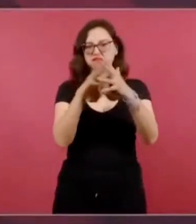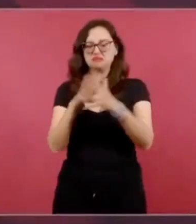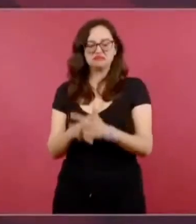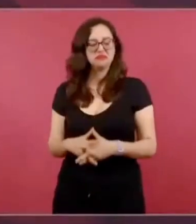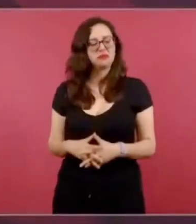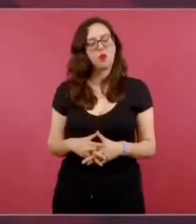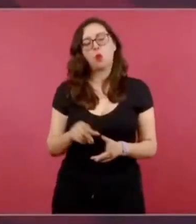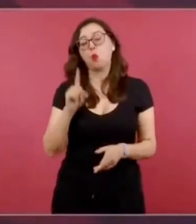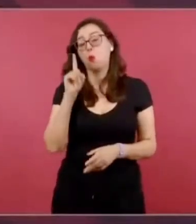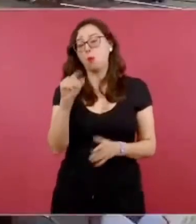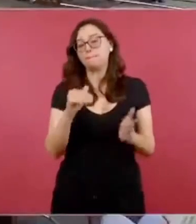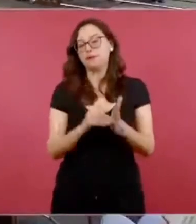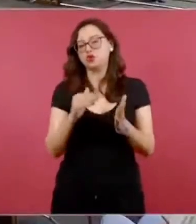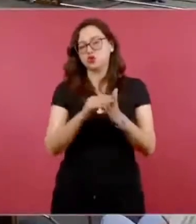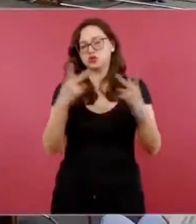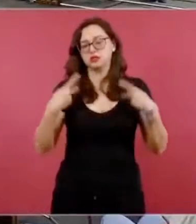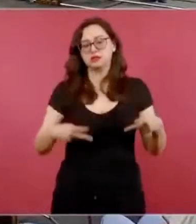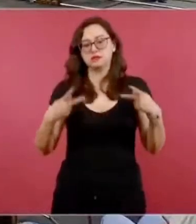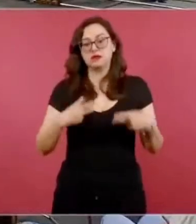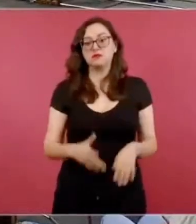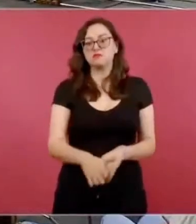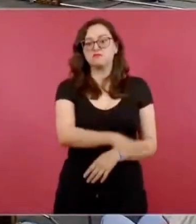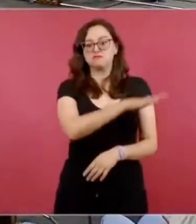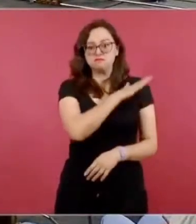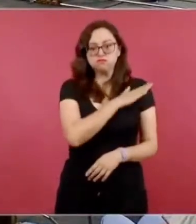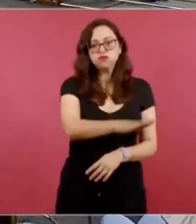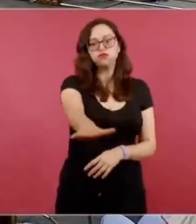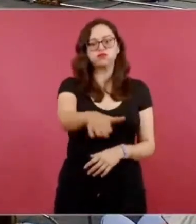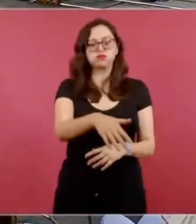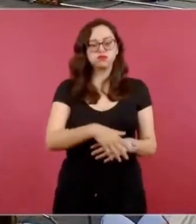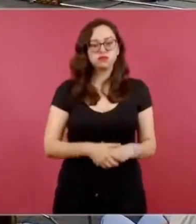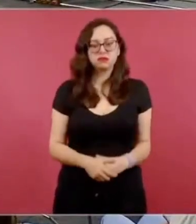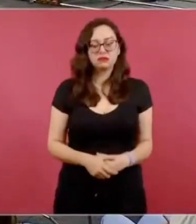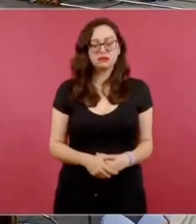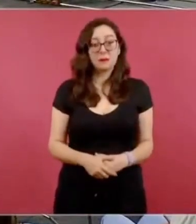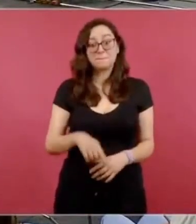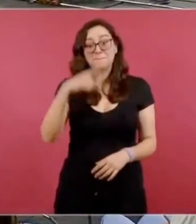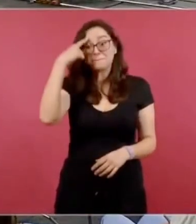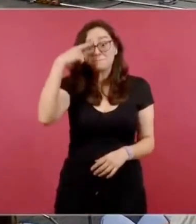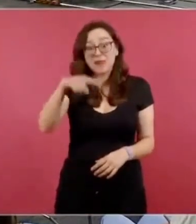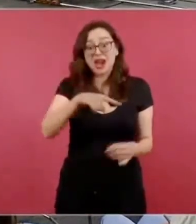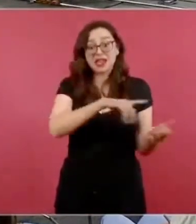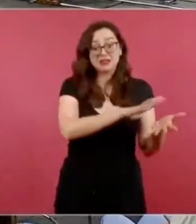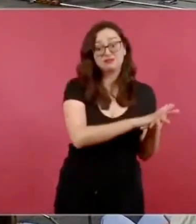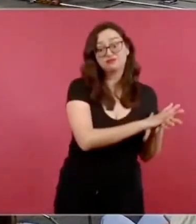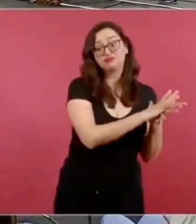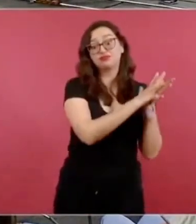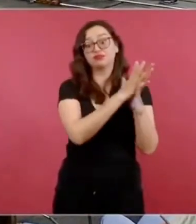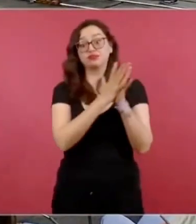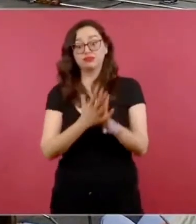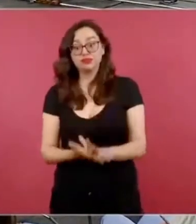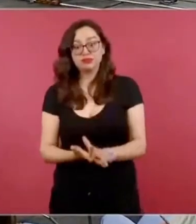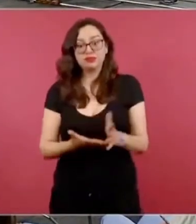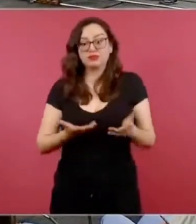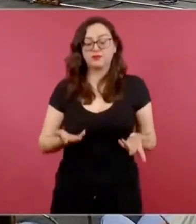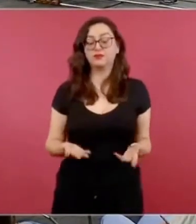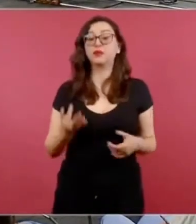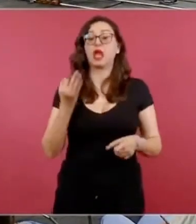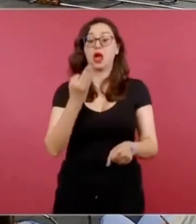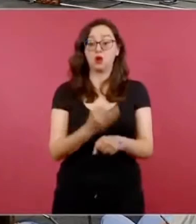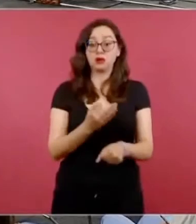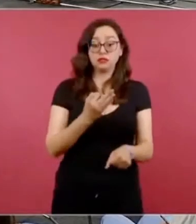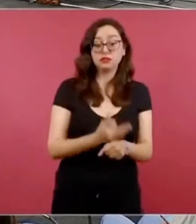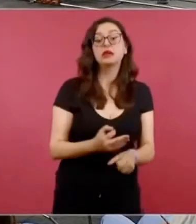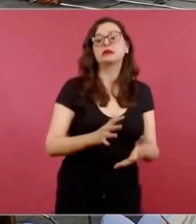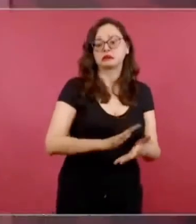hambre. Nosotros tenemos que celebrar todos que esta transformación la estamos haciendo de